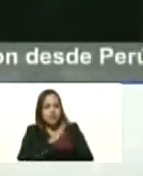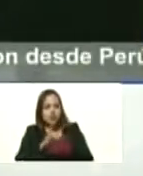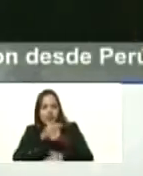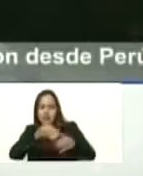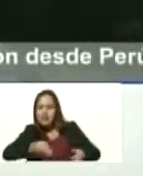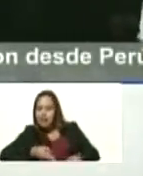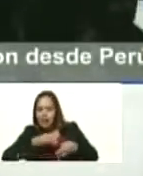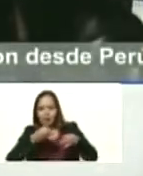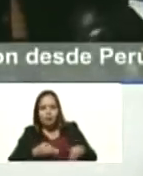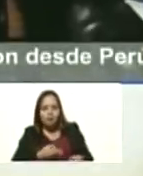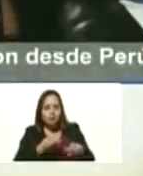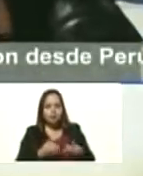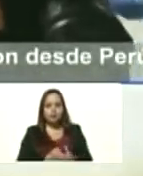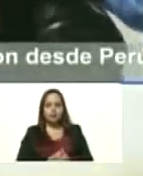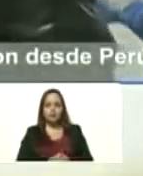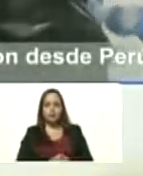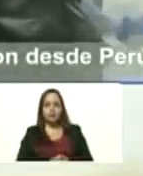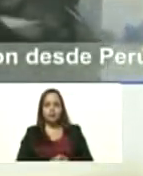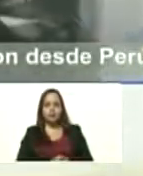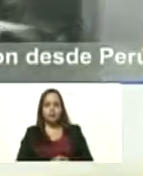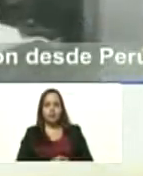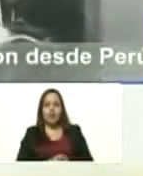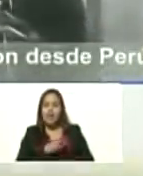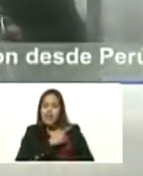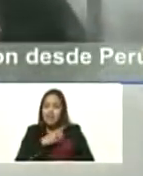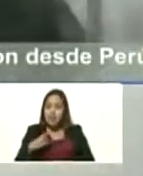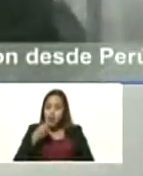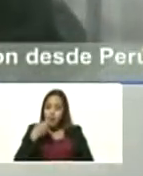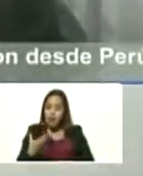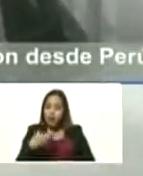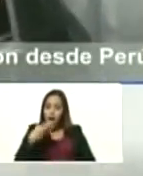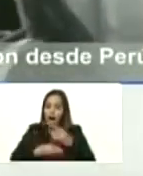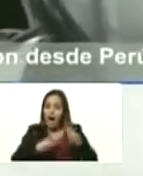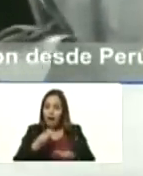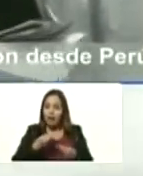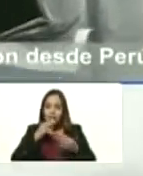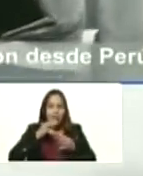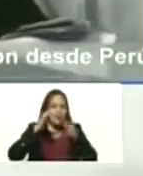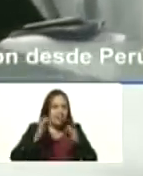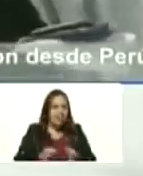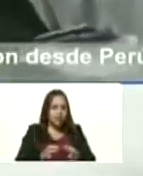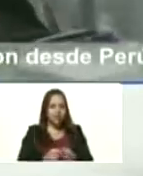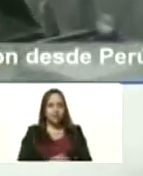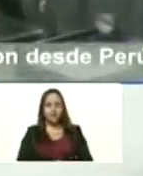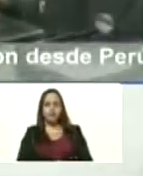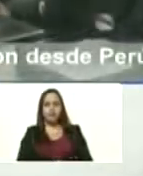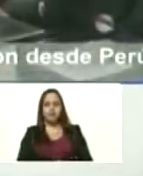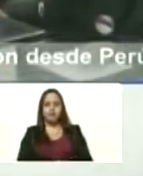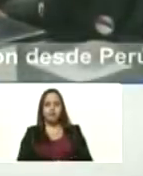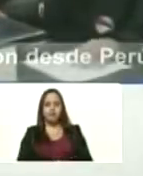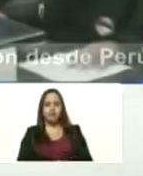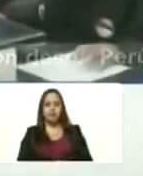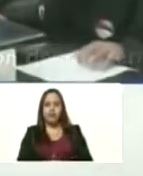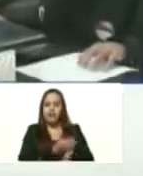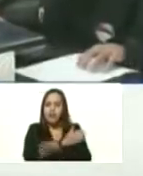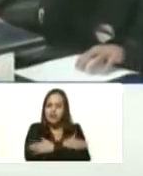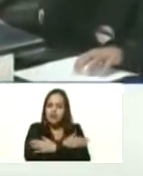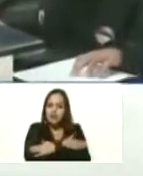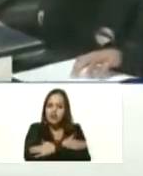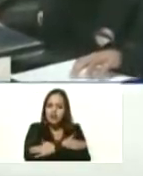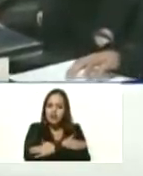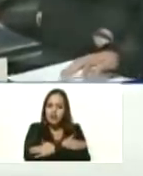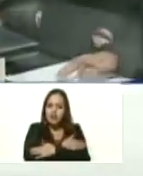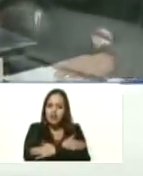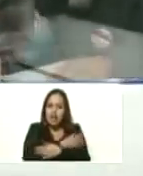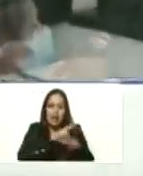para que esos deseos hermosos se conviertan en realidad felicidad para todos los